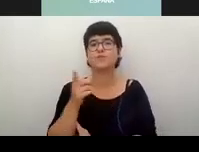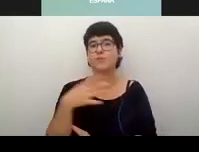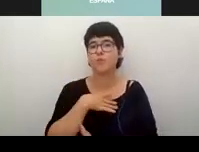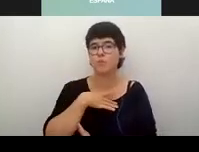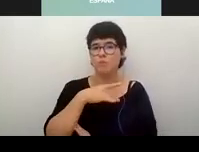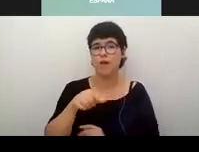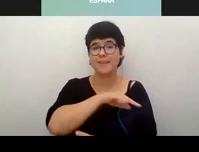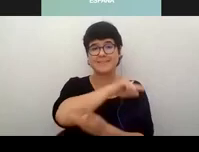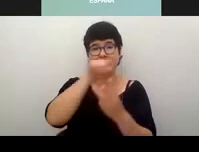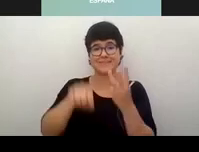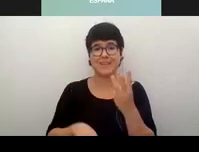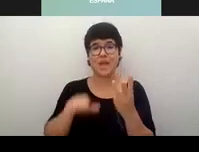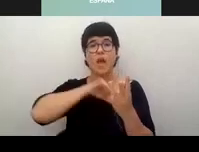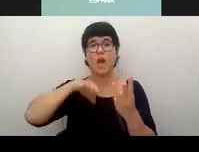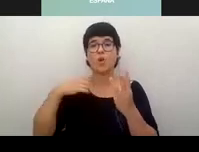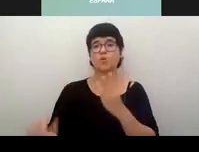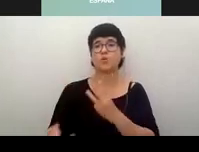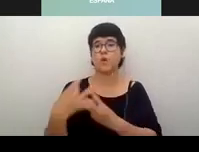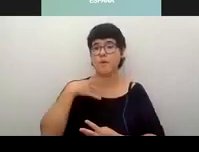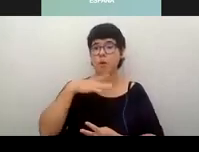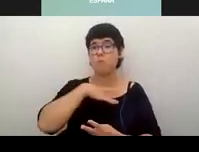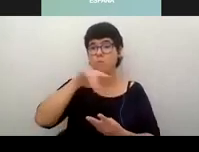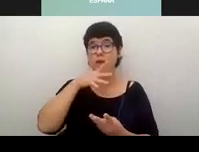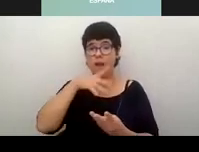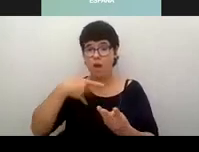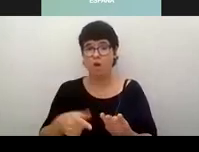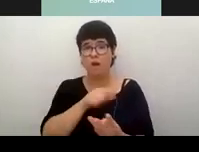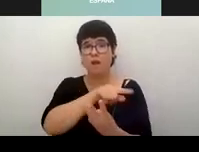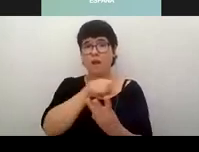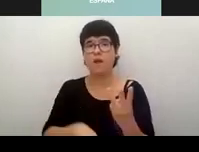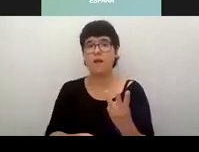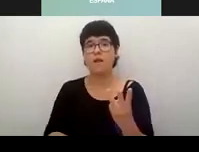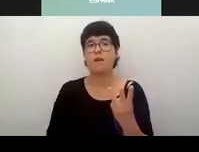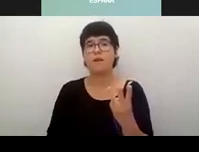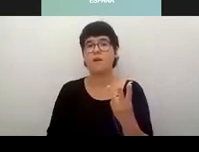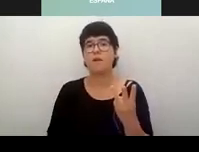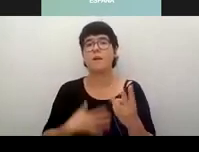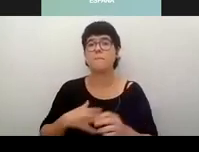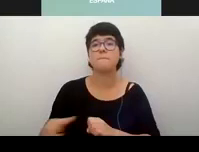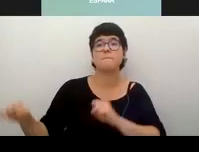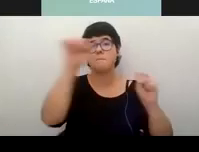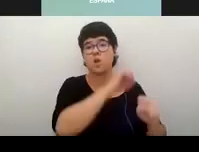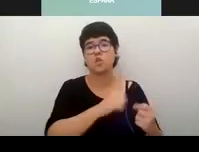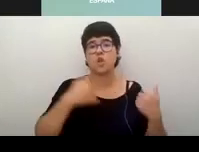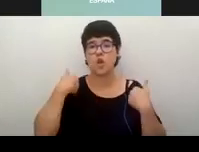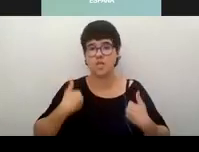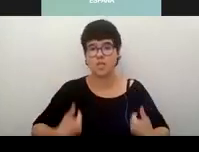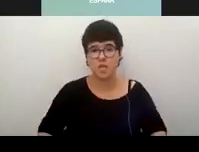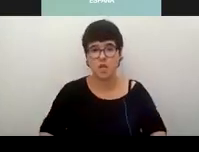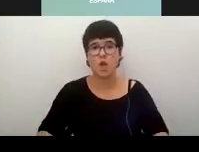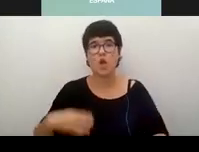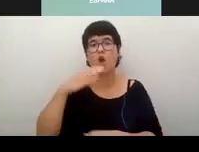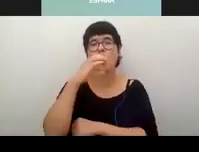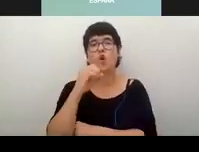3 autoenvíos que hay disponibles en este momento. Tenéis disponible el de protección interior con el colostrum,